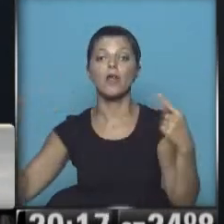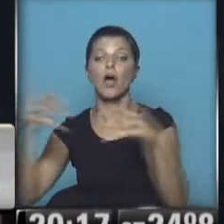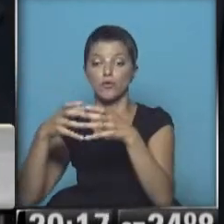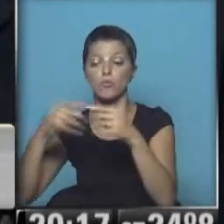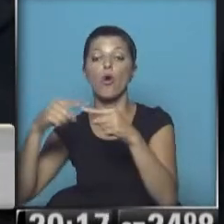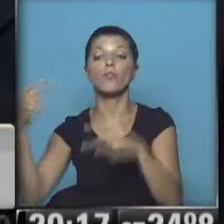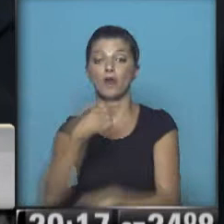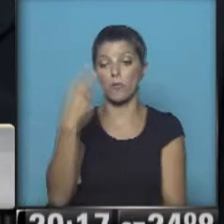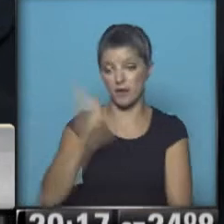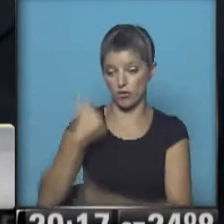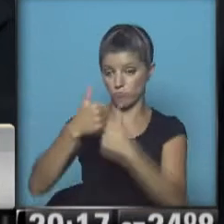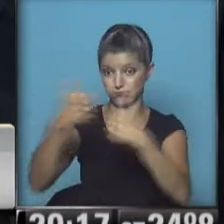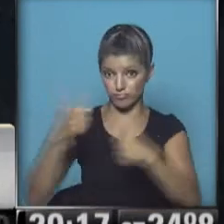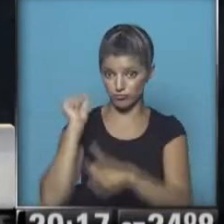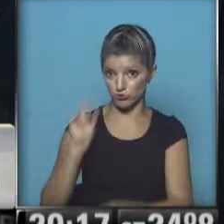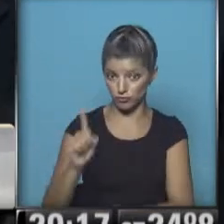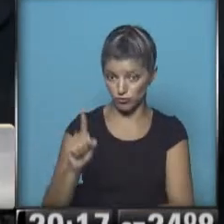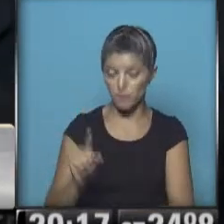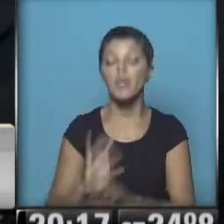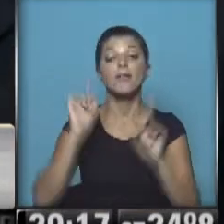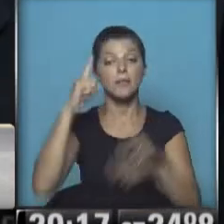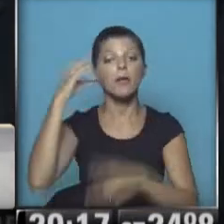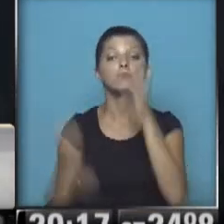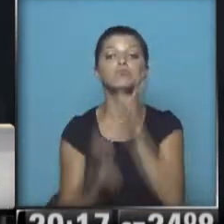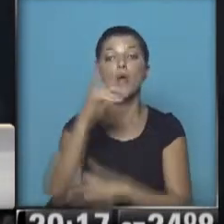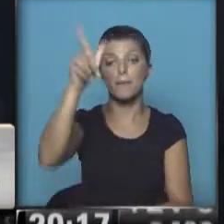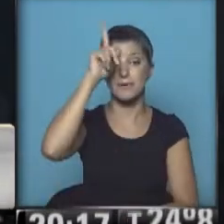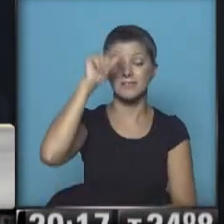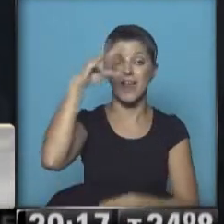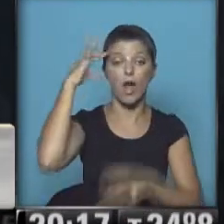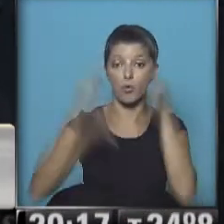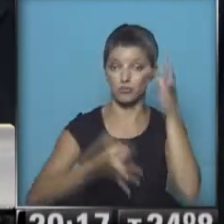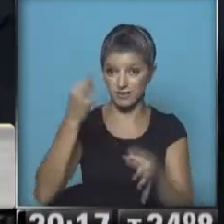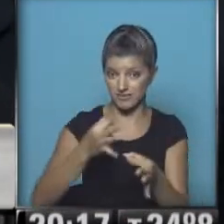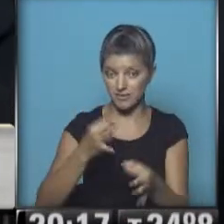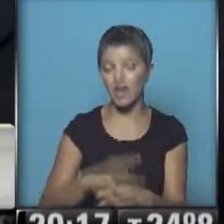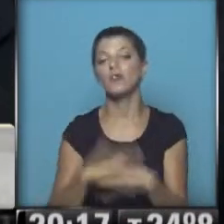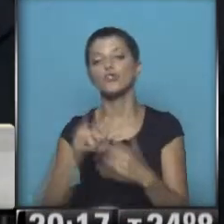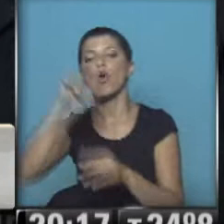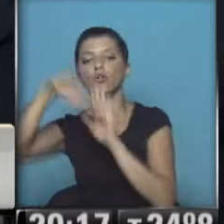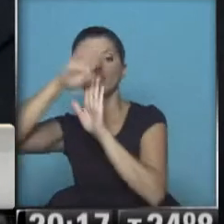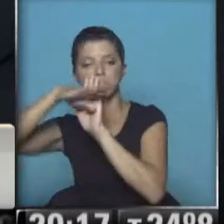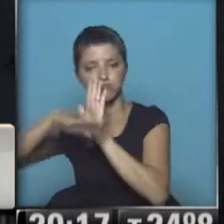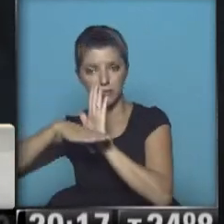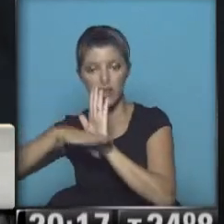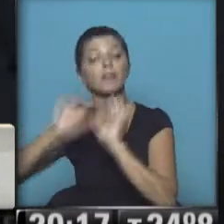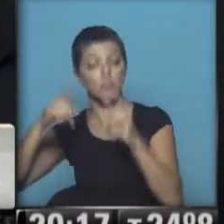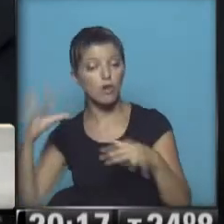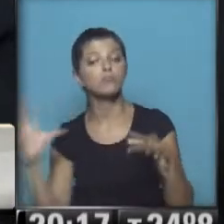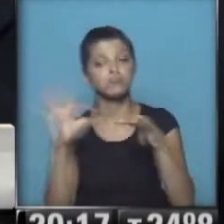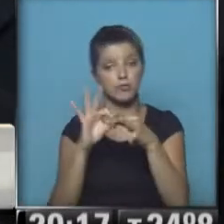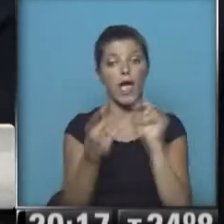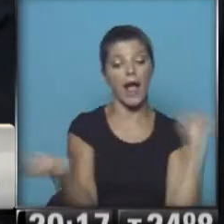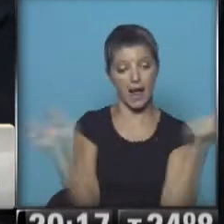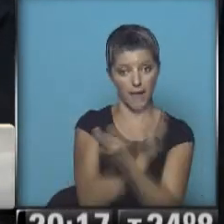para investigar estas situaciones, la creación de la policía judicial, es decir, hay otra agenda que tiene que ver también con cambios